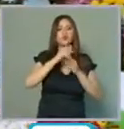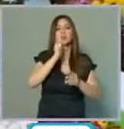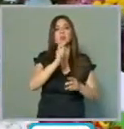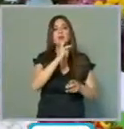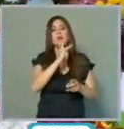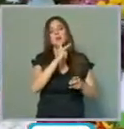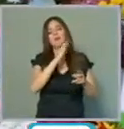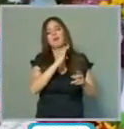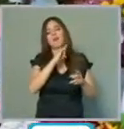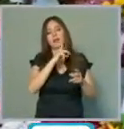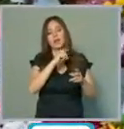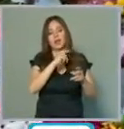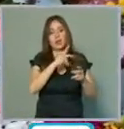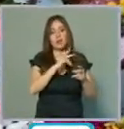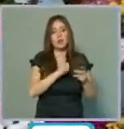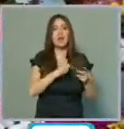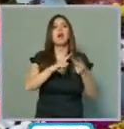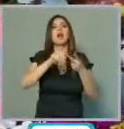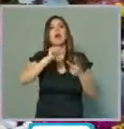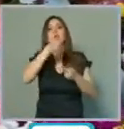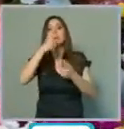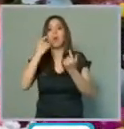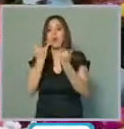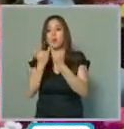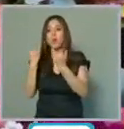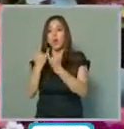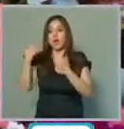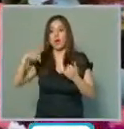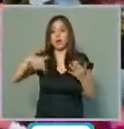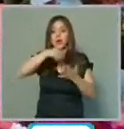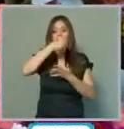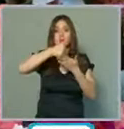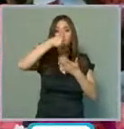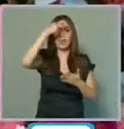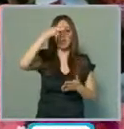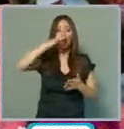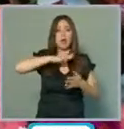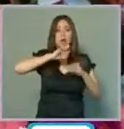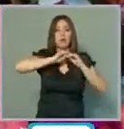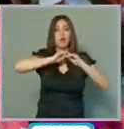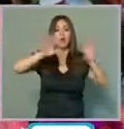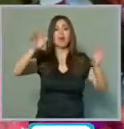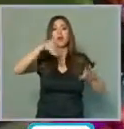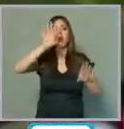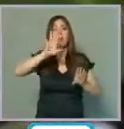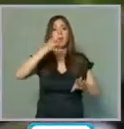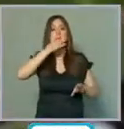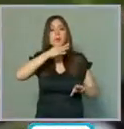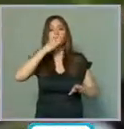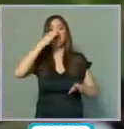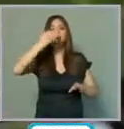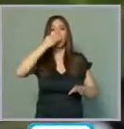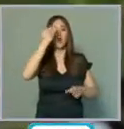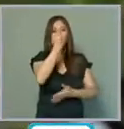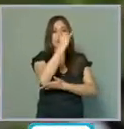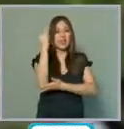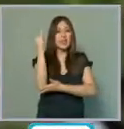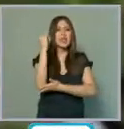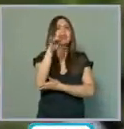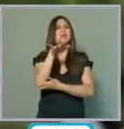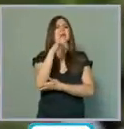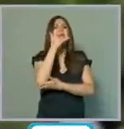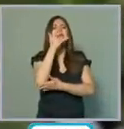París, incluso. Sí. Entonces, ahora Ciudad de México también tiene su festival de flores y jardines. Bueno, incluso había una película, no sé si se acuerdan